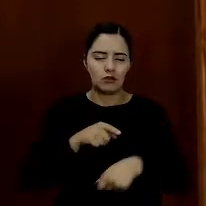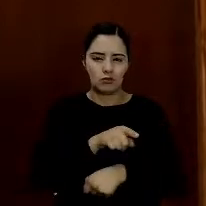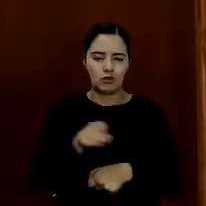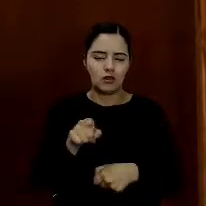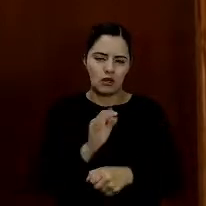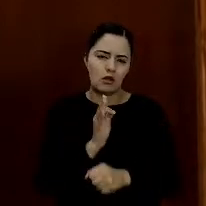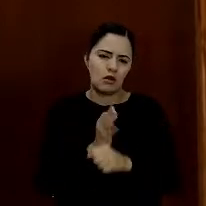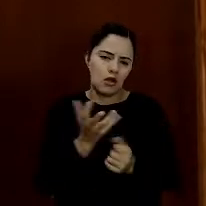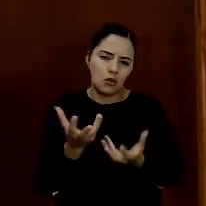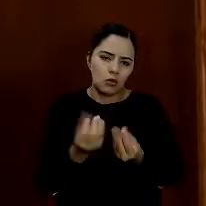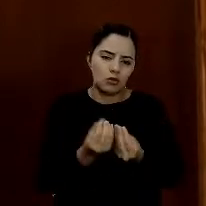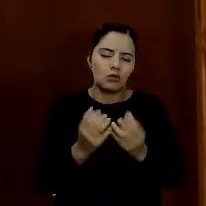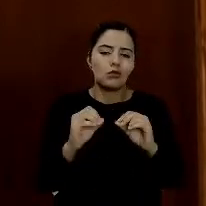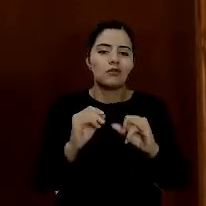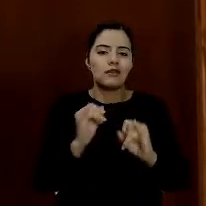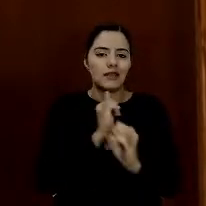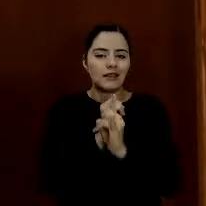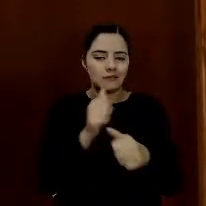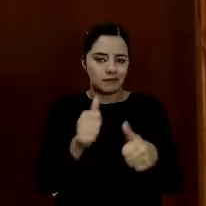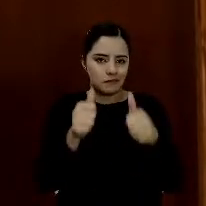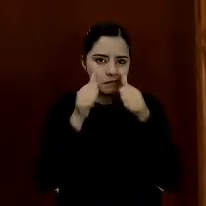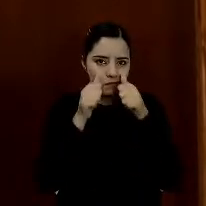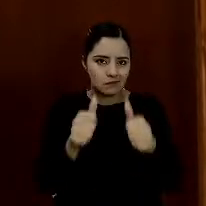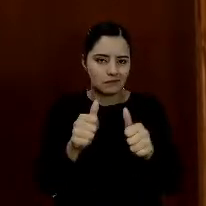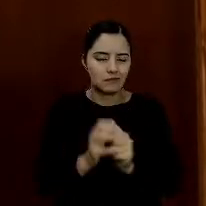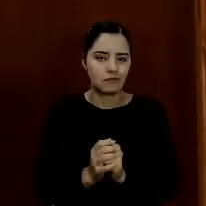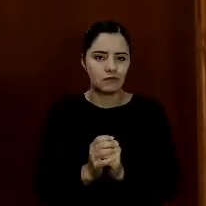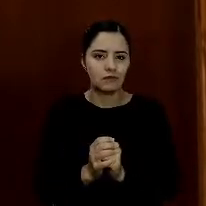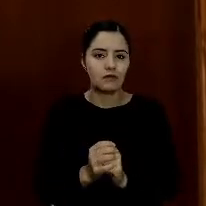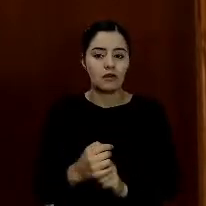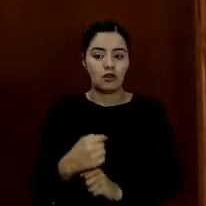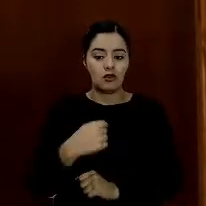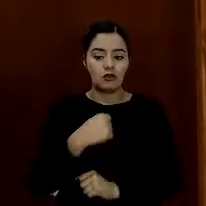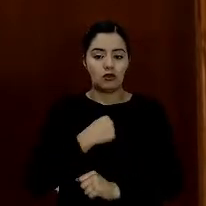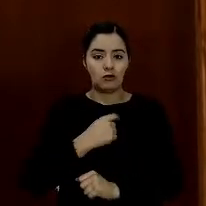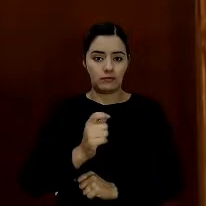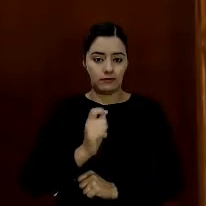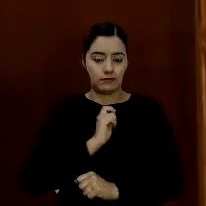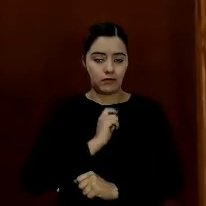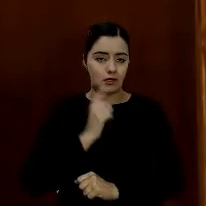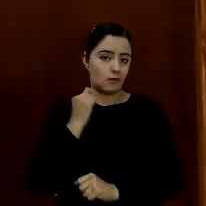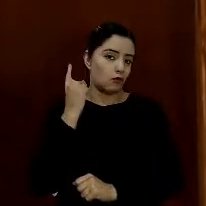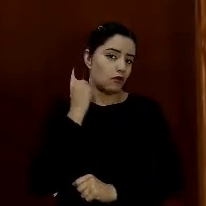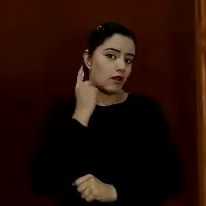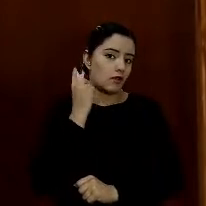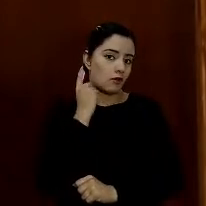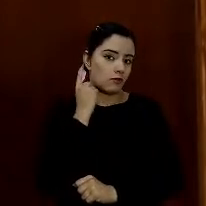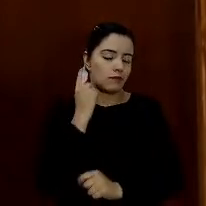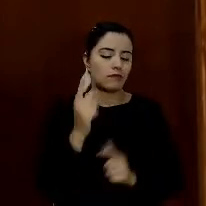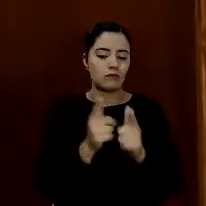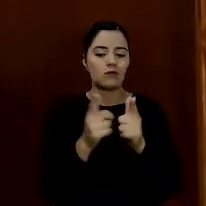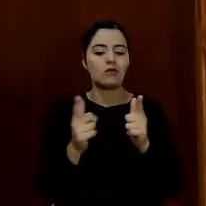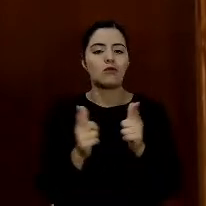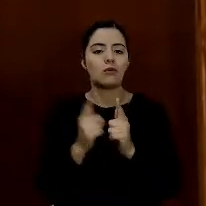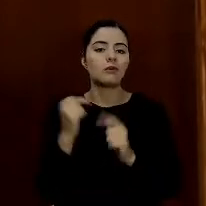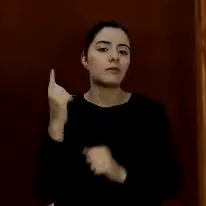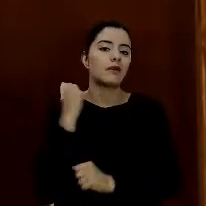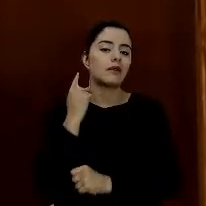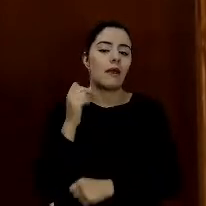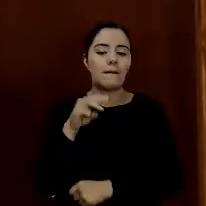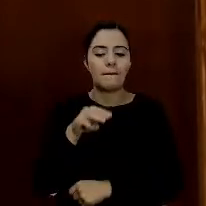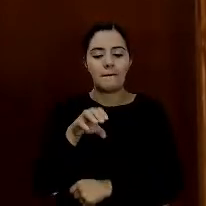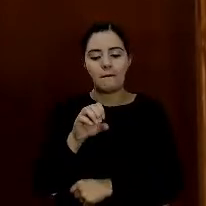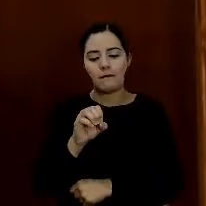través de las redes sociales. El de la voz en mi carácter de diputado integrante del Grupo Parlamentario de Morena y